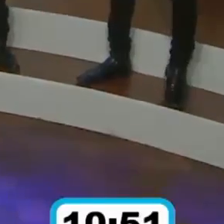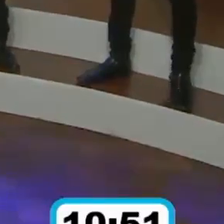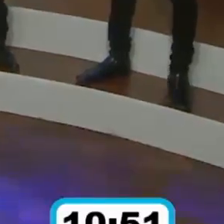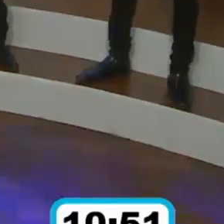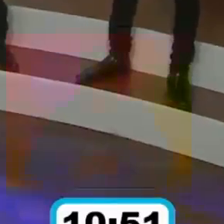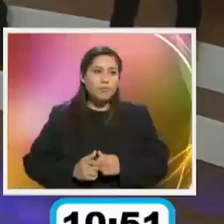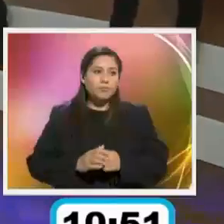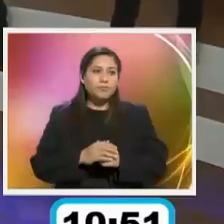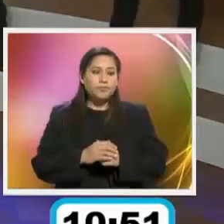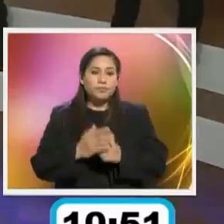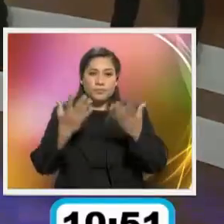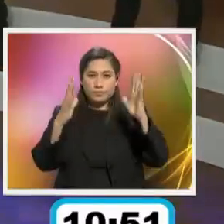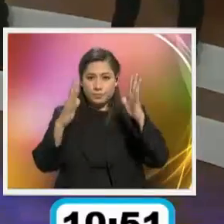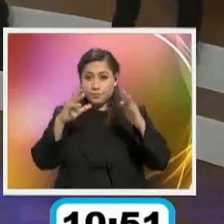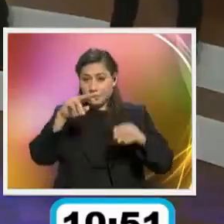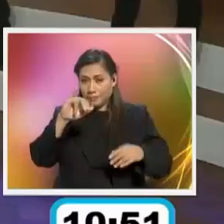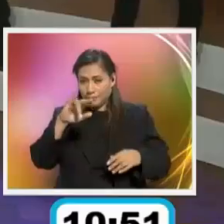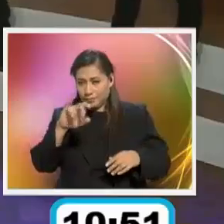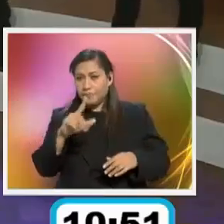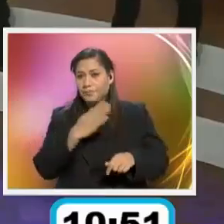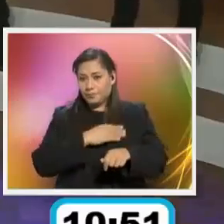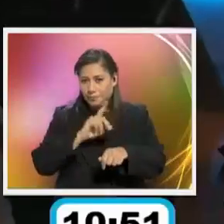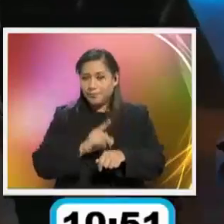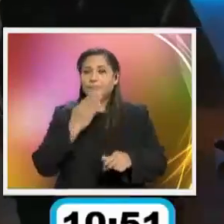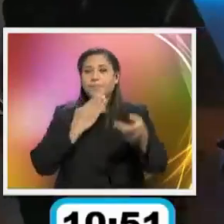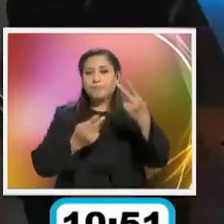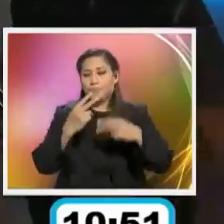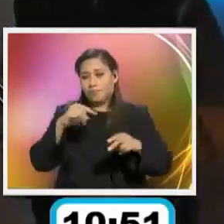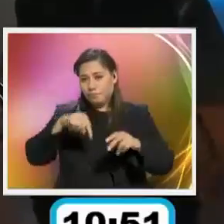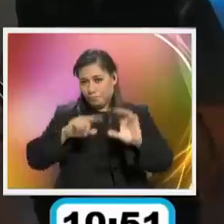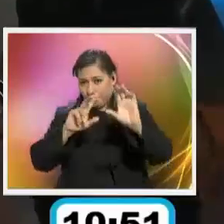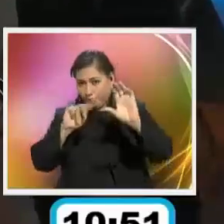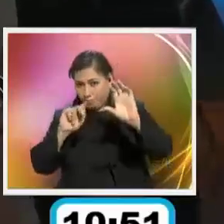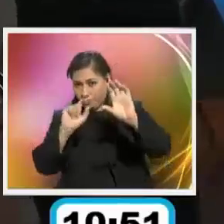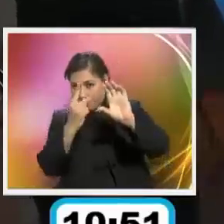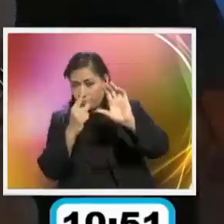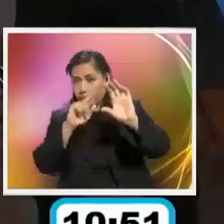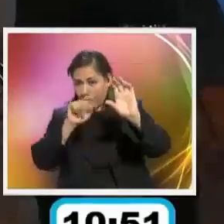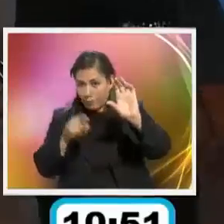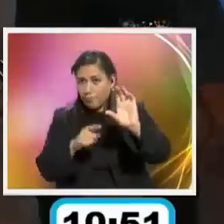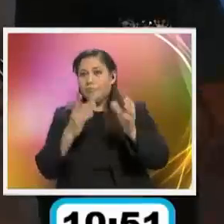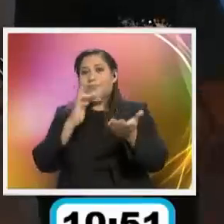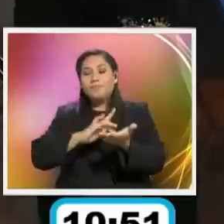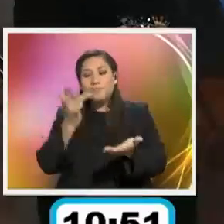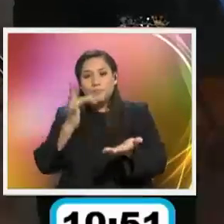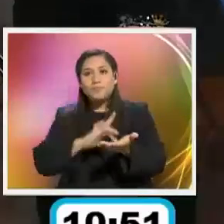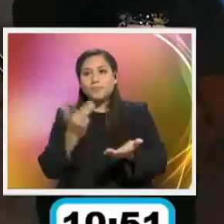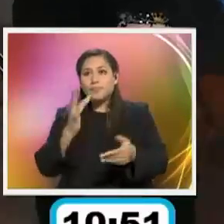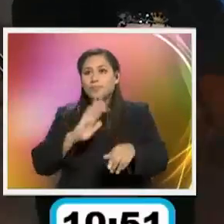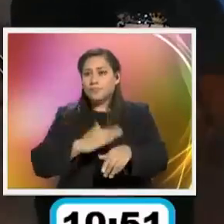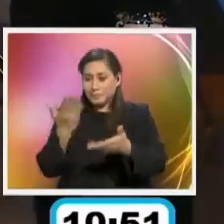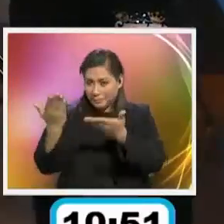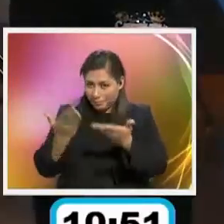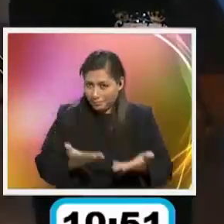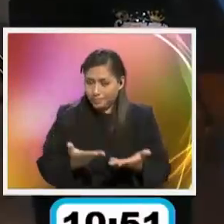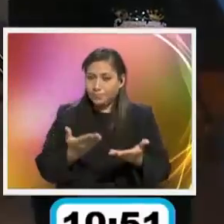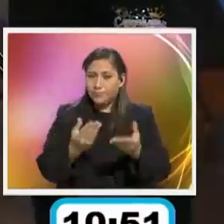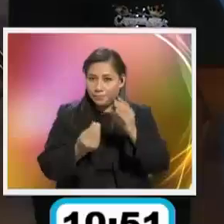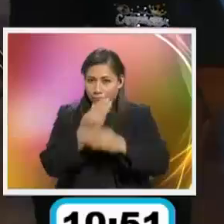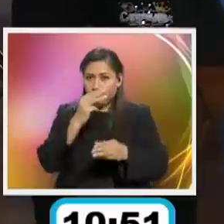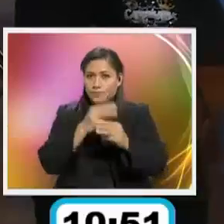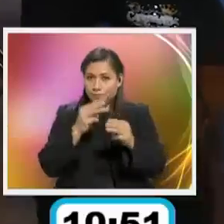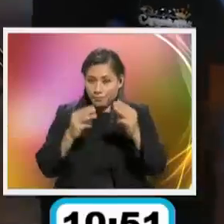Ninel, buenos días. Gracias, buenos Bienvenida días. a Muchas Capital 21, gracias. ¿tu ciudad es? Así es, gracias por recibirnos con este